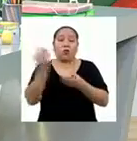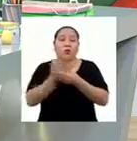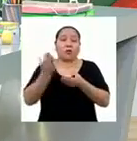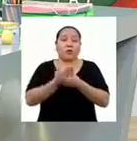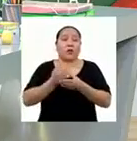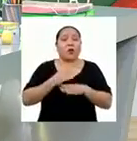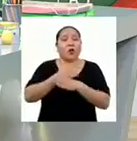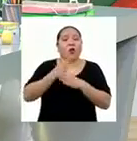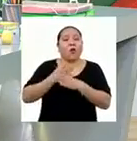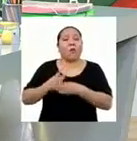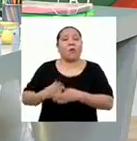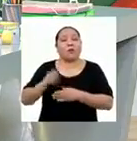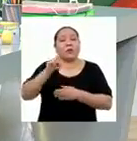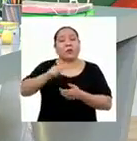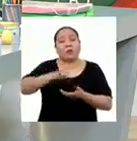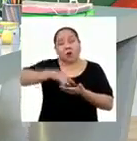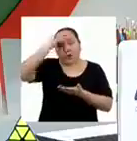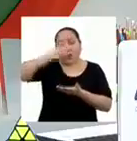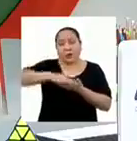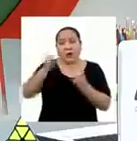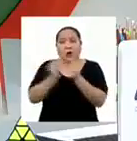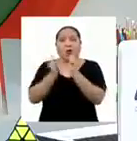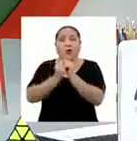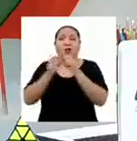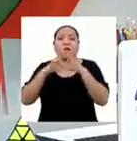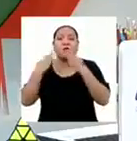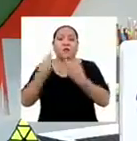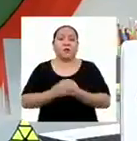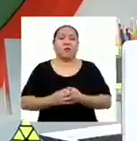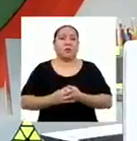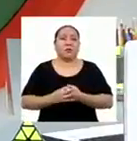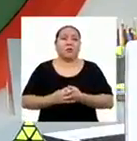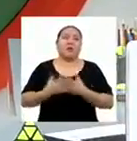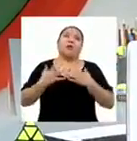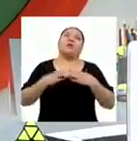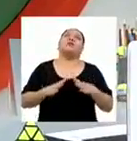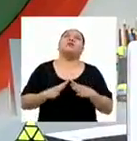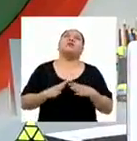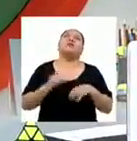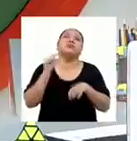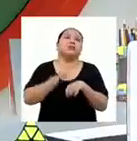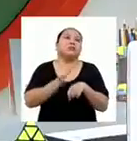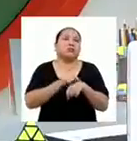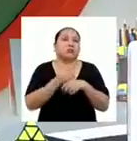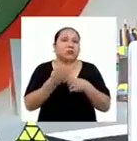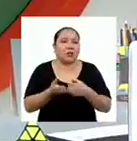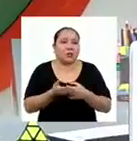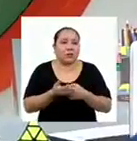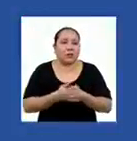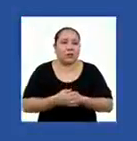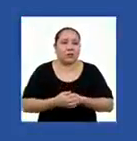tus aprendizajes con la familia. Por fin te llegó la hora.